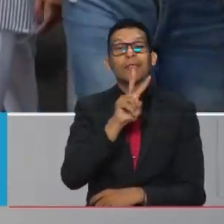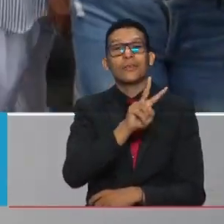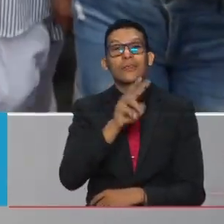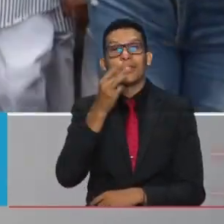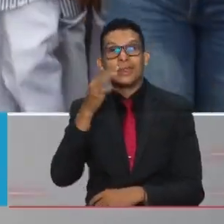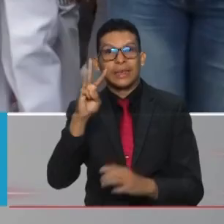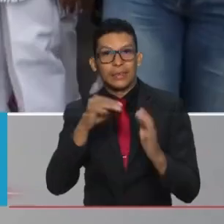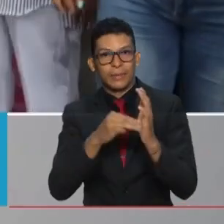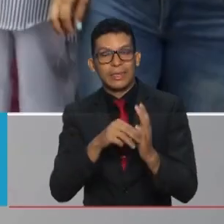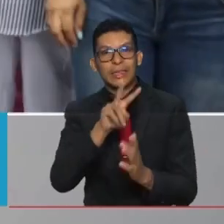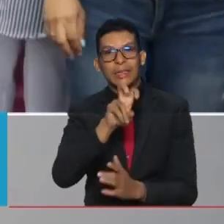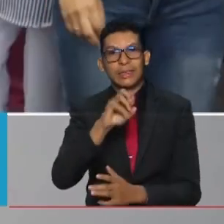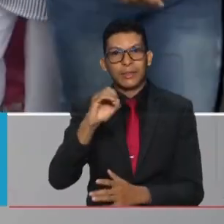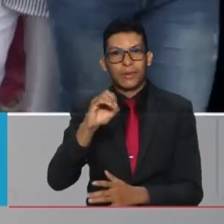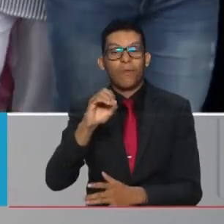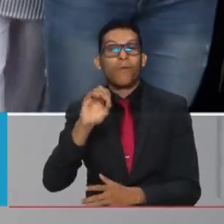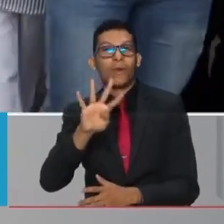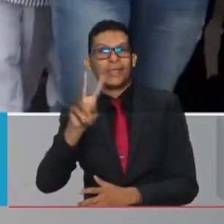213.647 o son